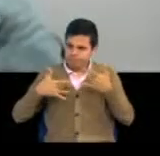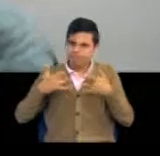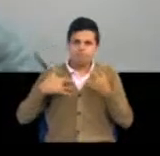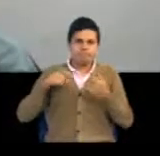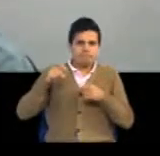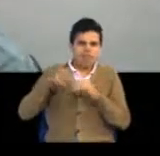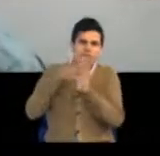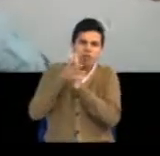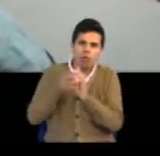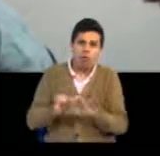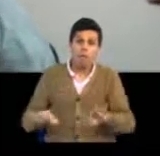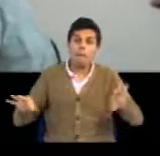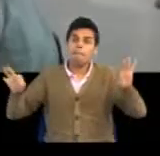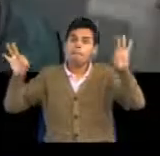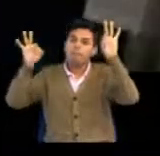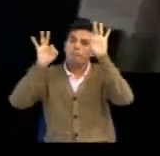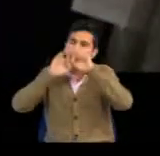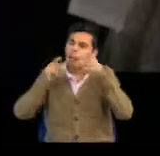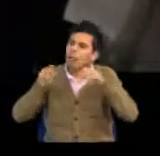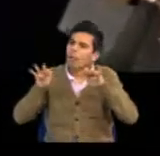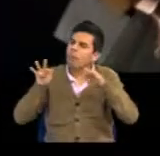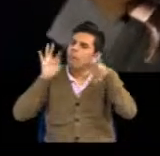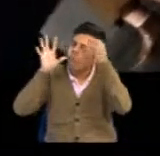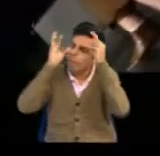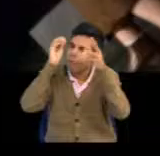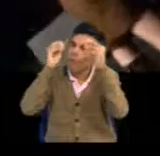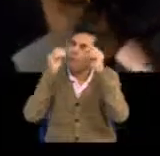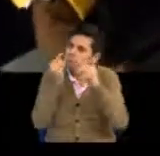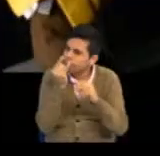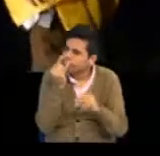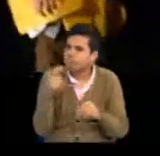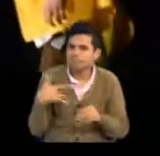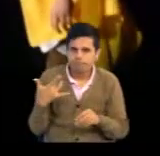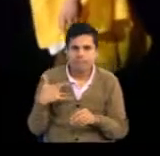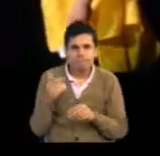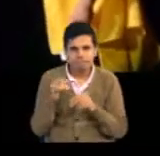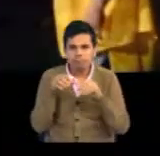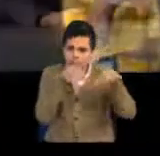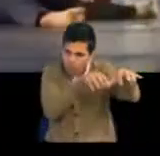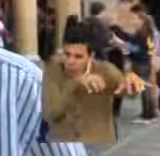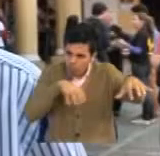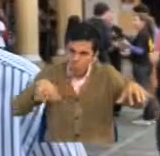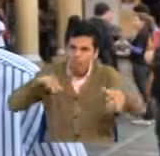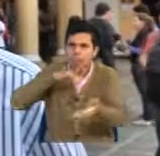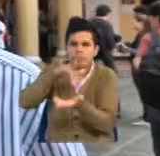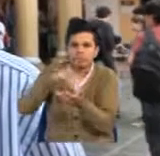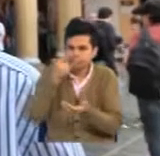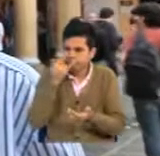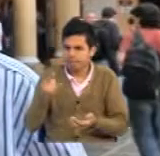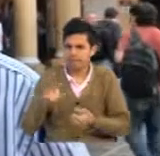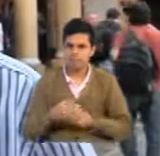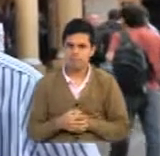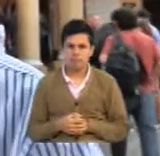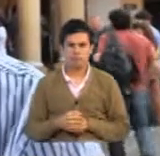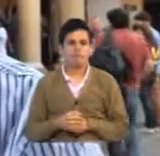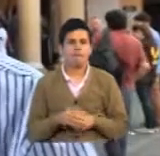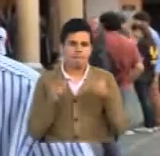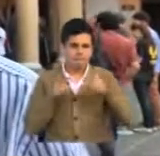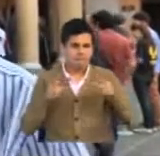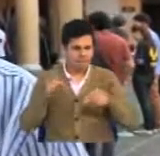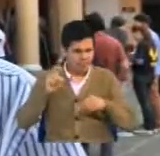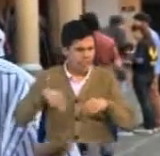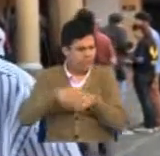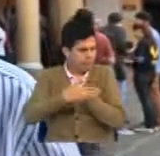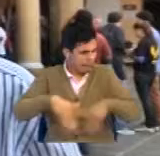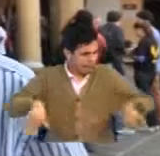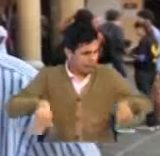suficiente información que permita al público interesarse por participar en el circuito. La gente valore el espacio